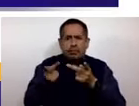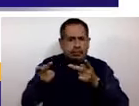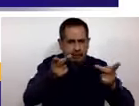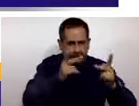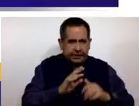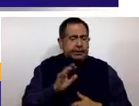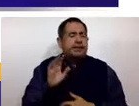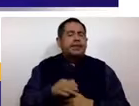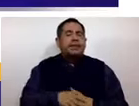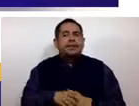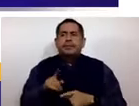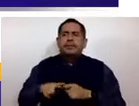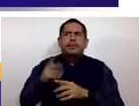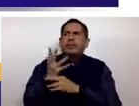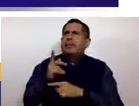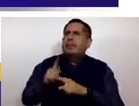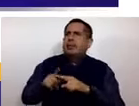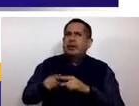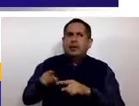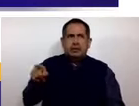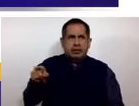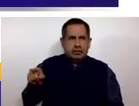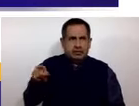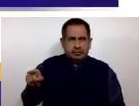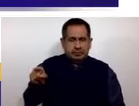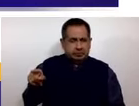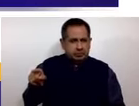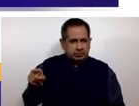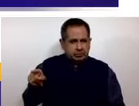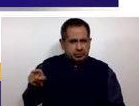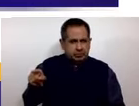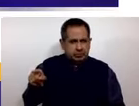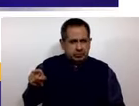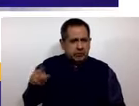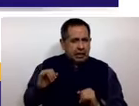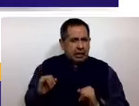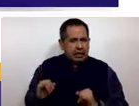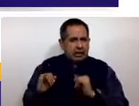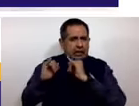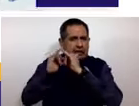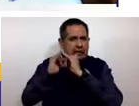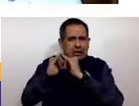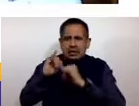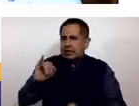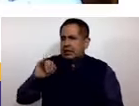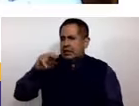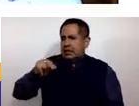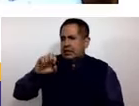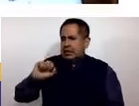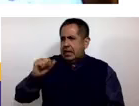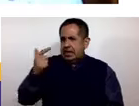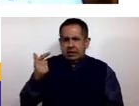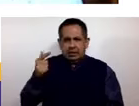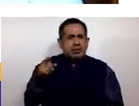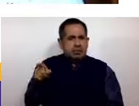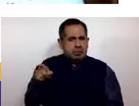por parte del Instituto Nacional de Estadística y Geografía, del